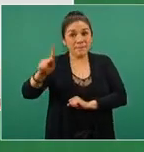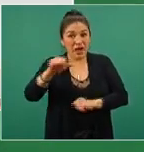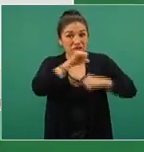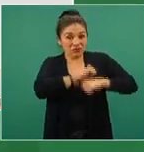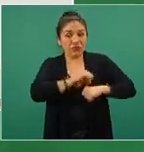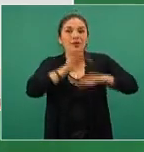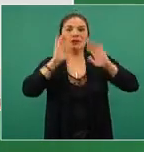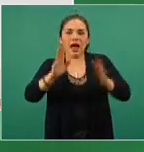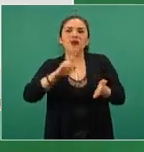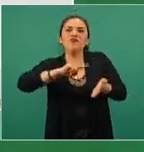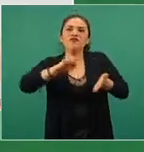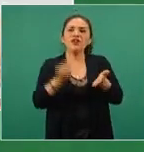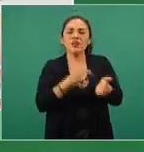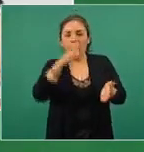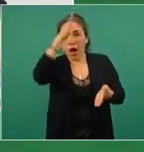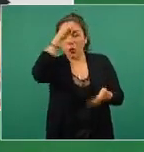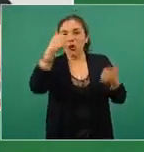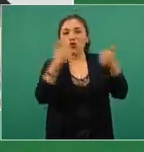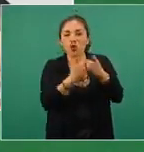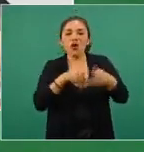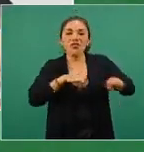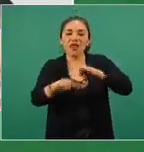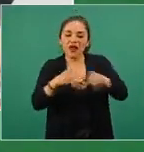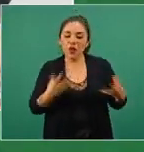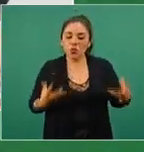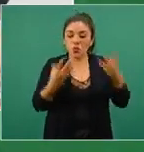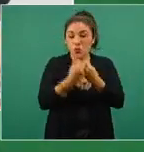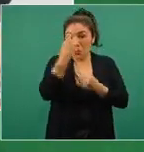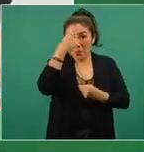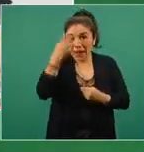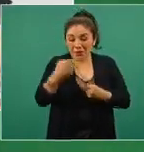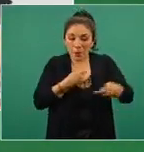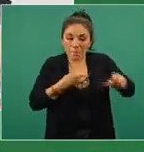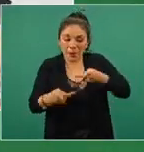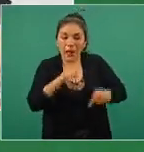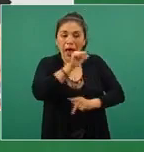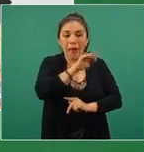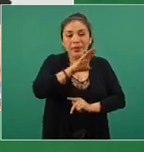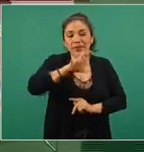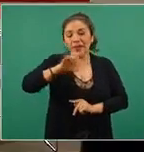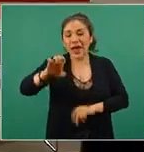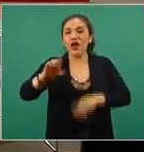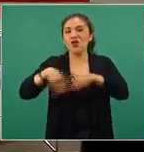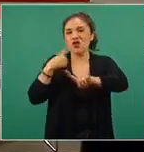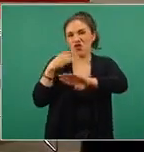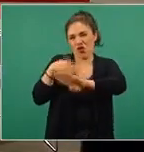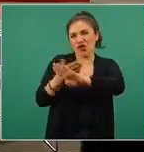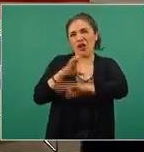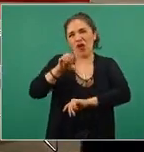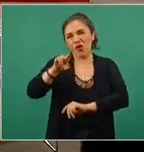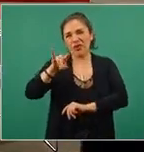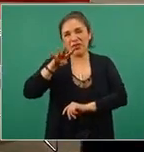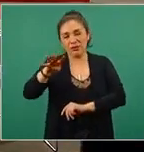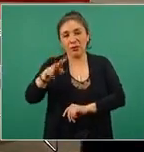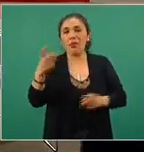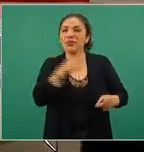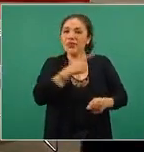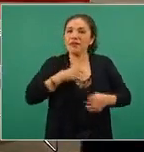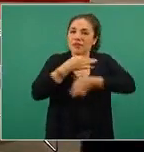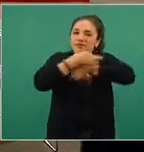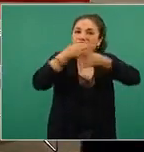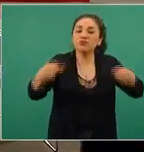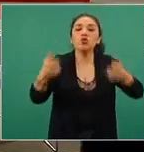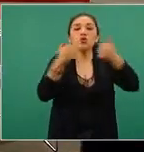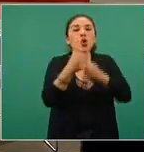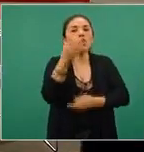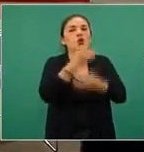se firmó un convenio de colaboración para que esta estrategia del ABCD contra COVID-19 se difundiera a través de